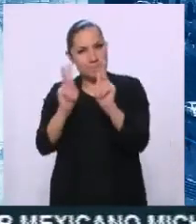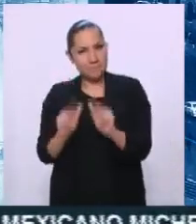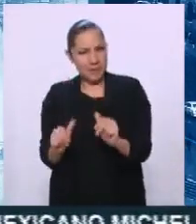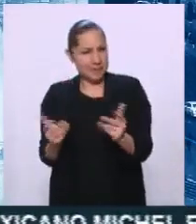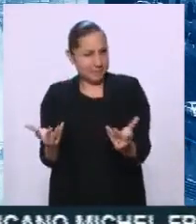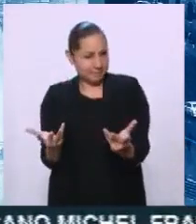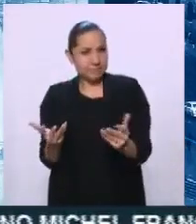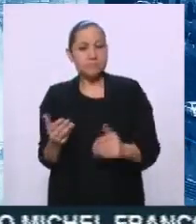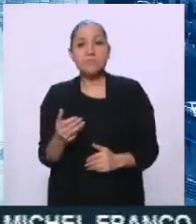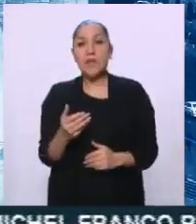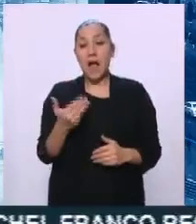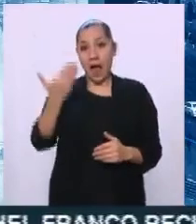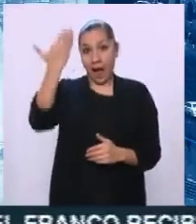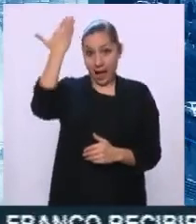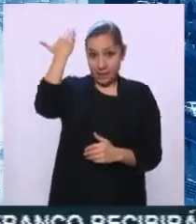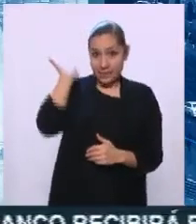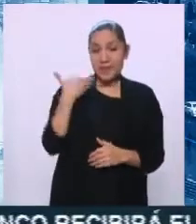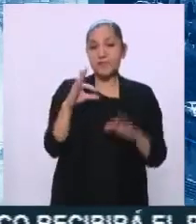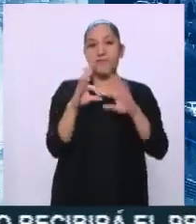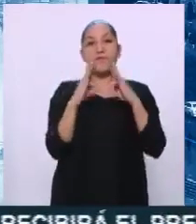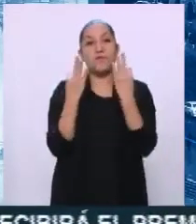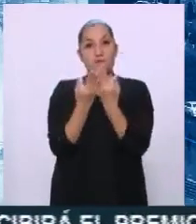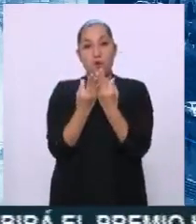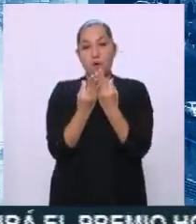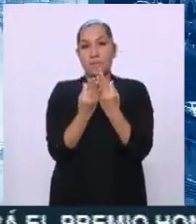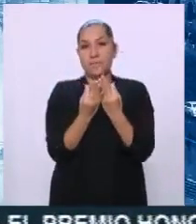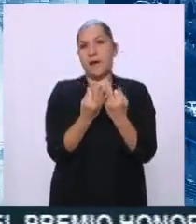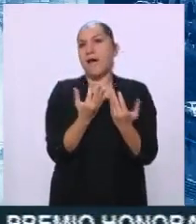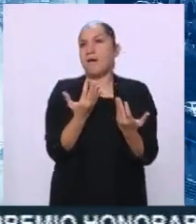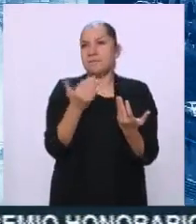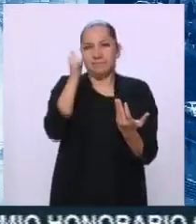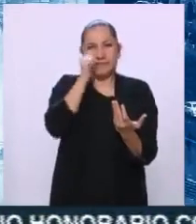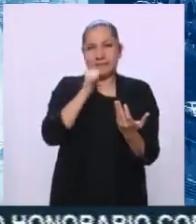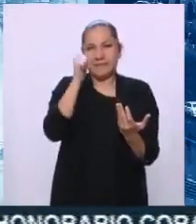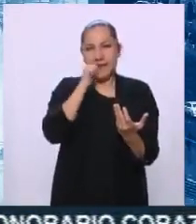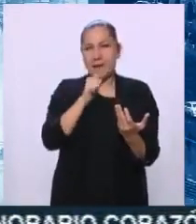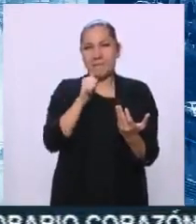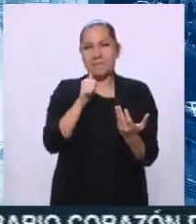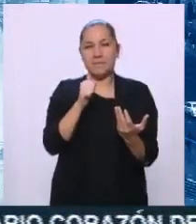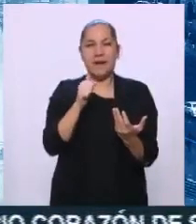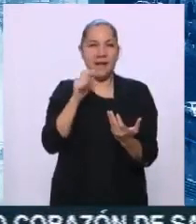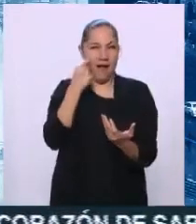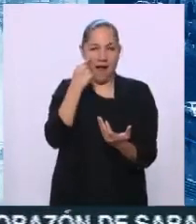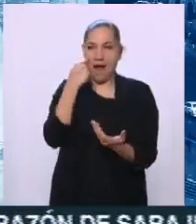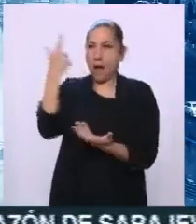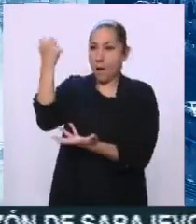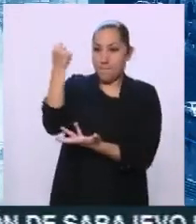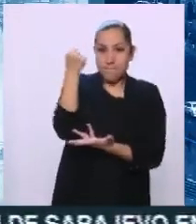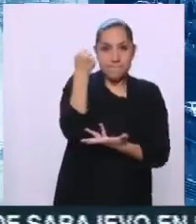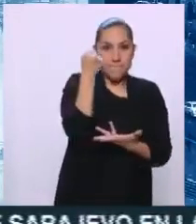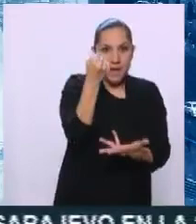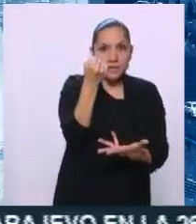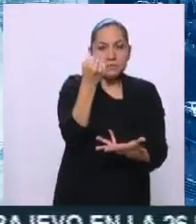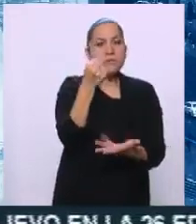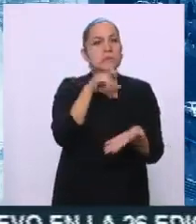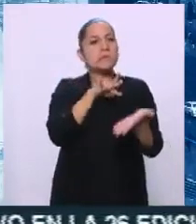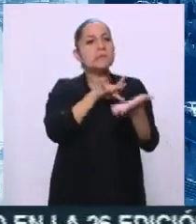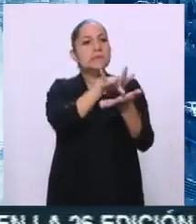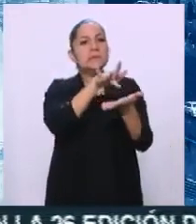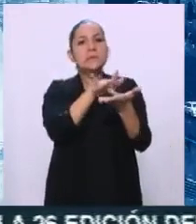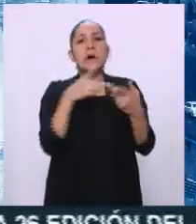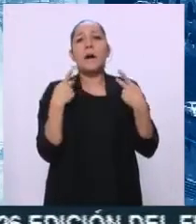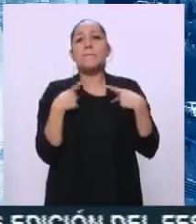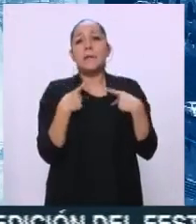invirtió la pirámide. Antes el presupuesto, las decisiones políticas estaban en una minoría, le beneficiaban a una minoría, y